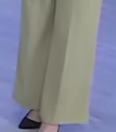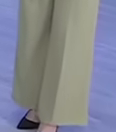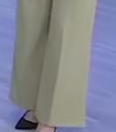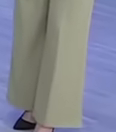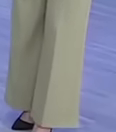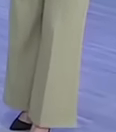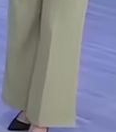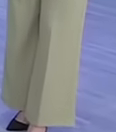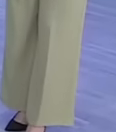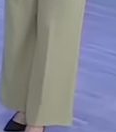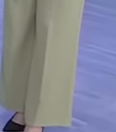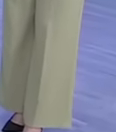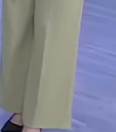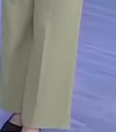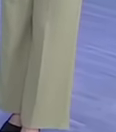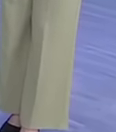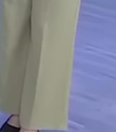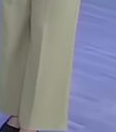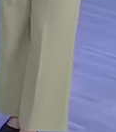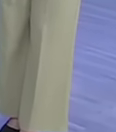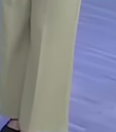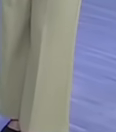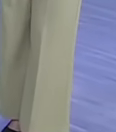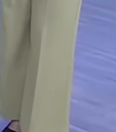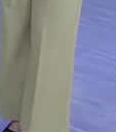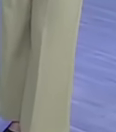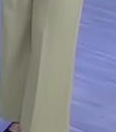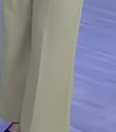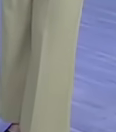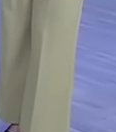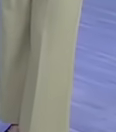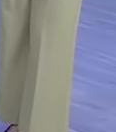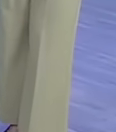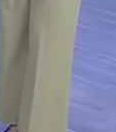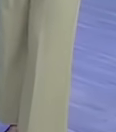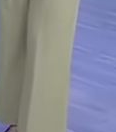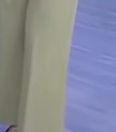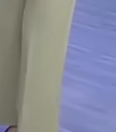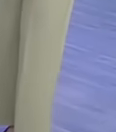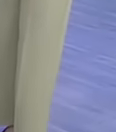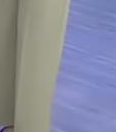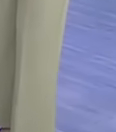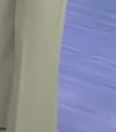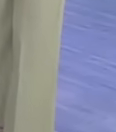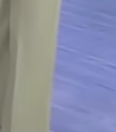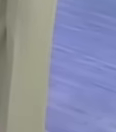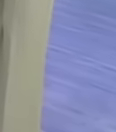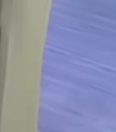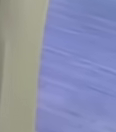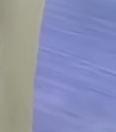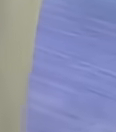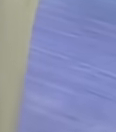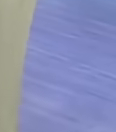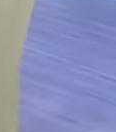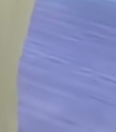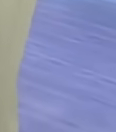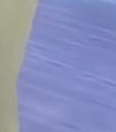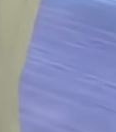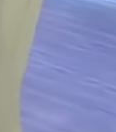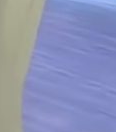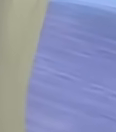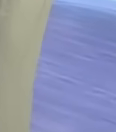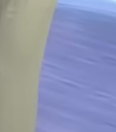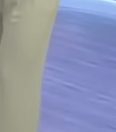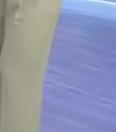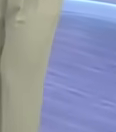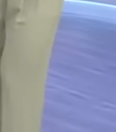Mucha atención porque Interagua anuncia cortes en distintos horarios y sectores de Guayaquil. Para hoy, 1 de febrero, desde las 9 de